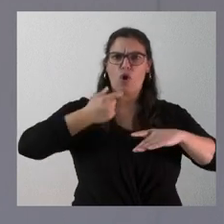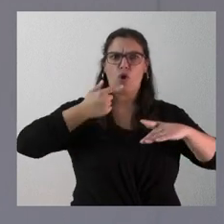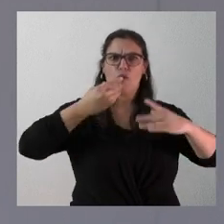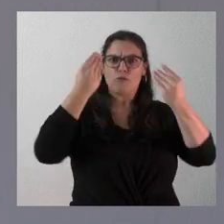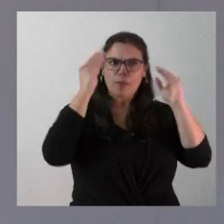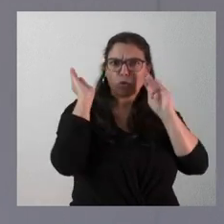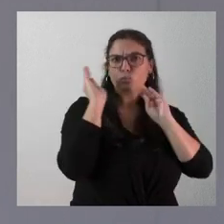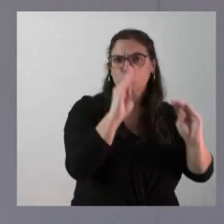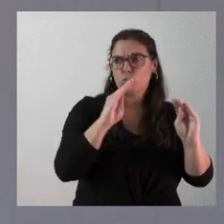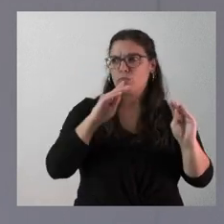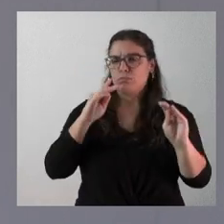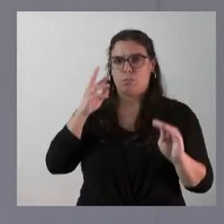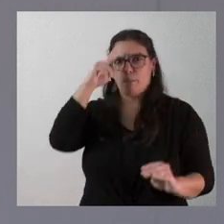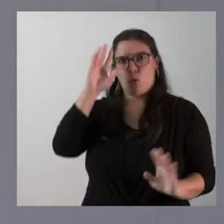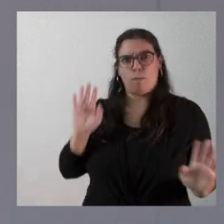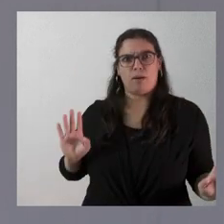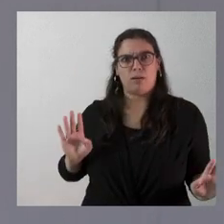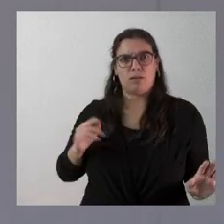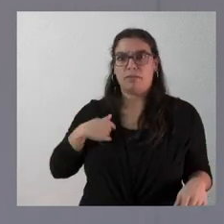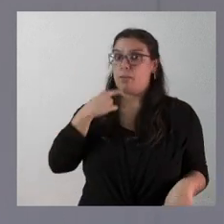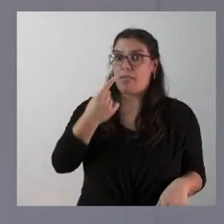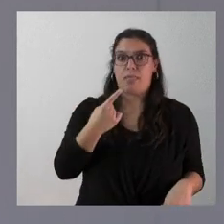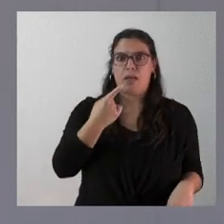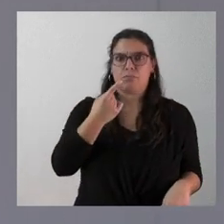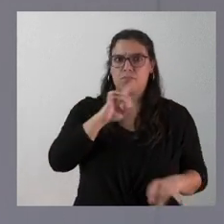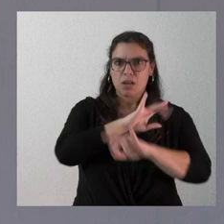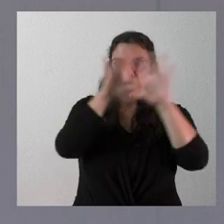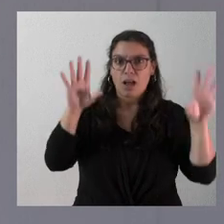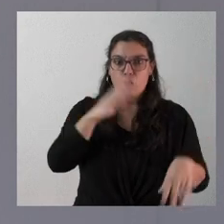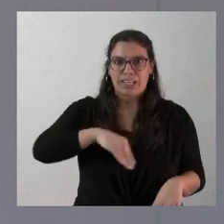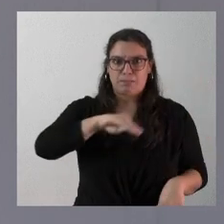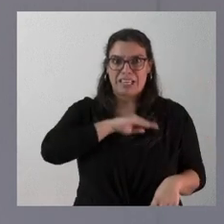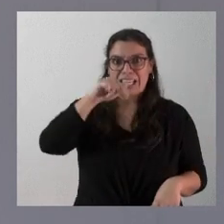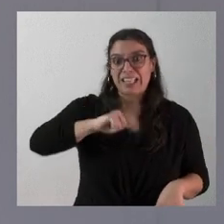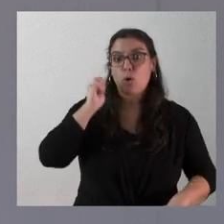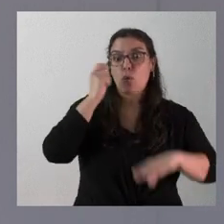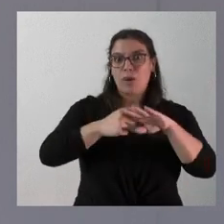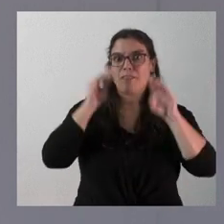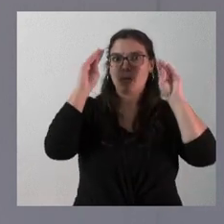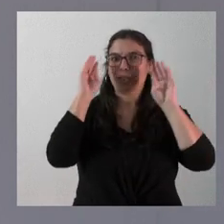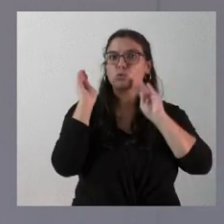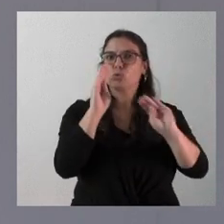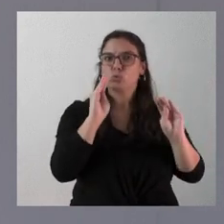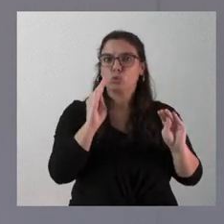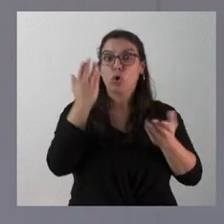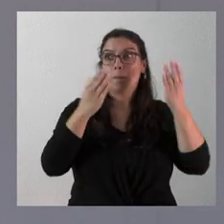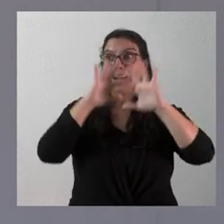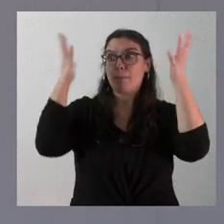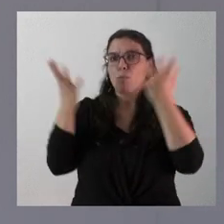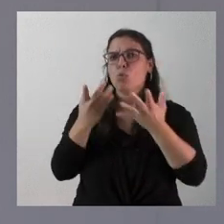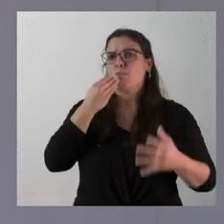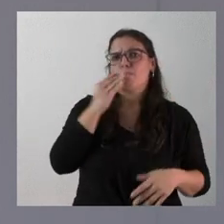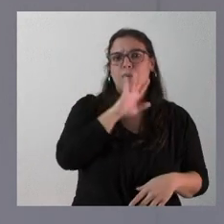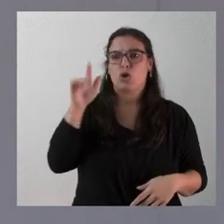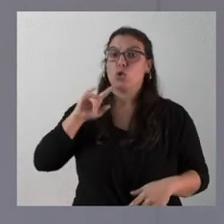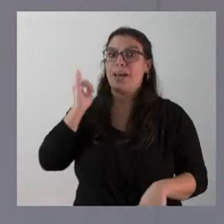de España que yo creo que y hay que decirlo bien claro y con orgullo que está entre los mejores del mundo por tanto es un error y es